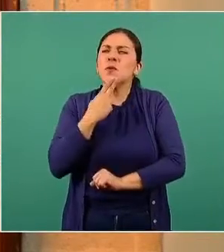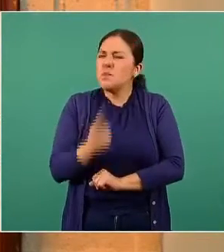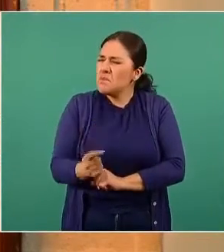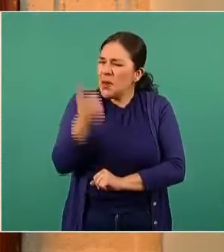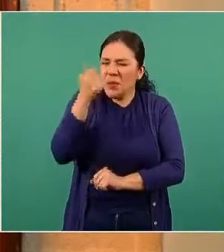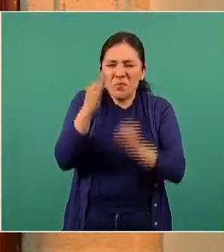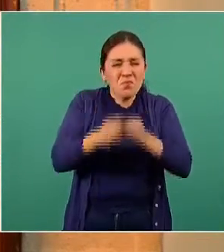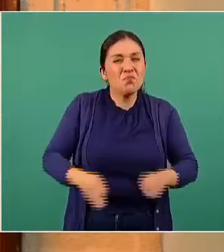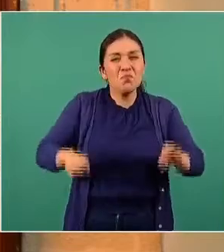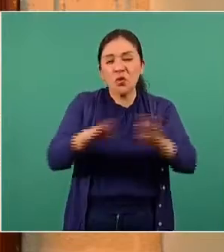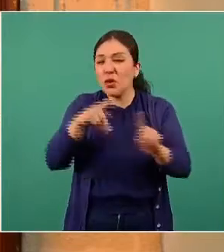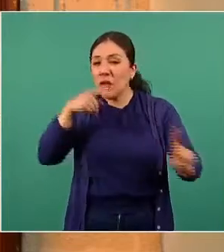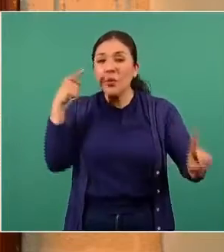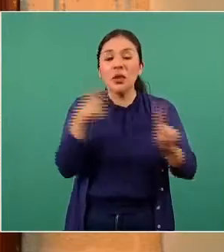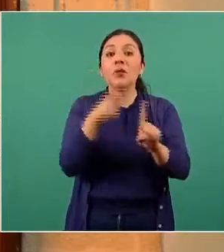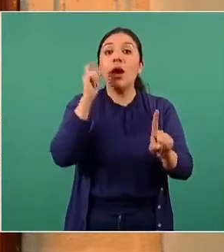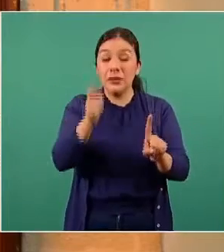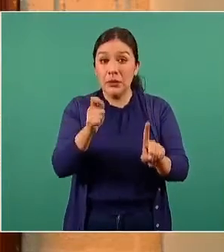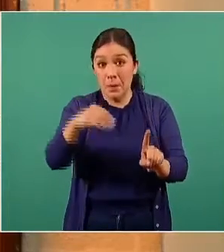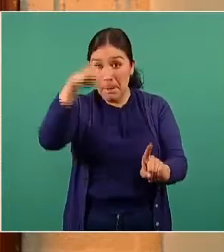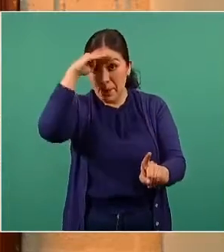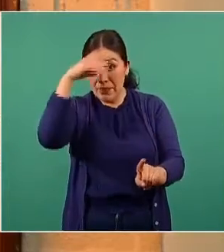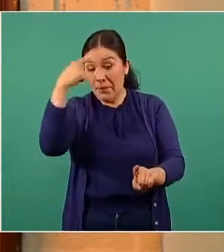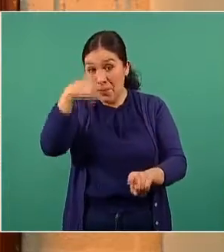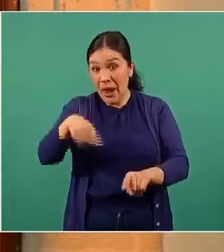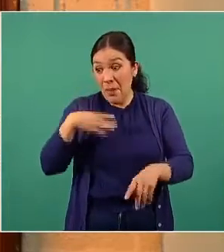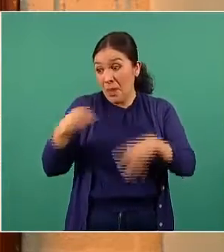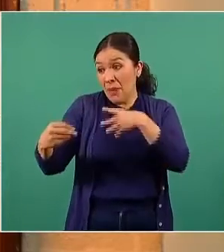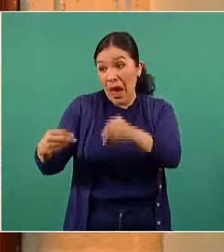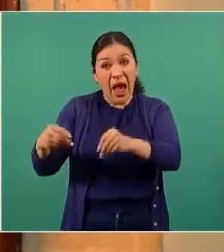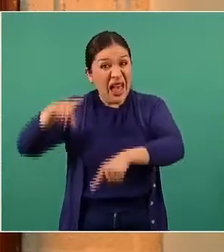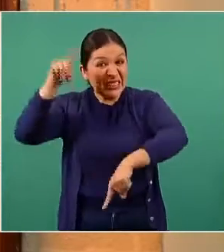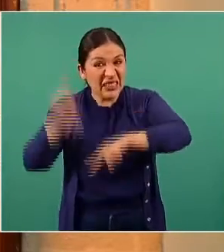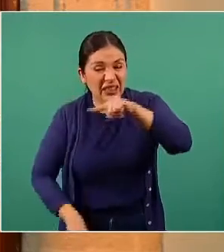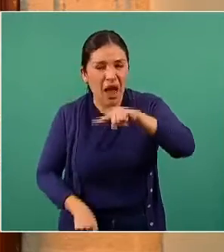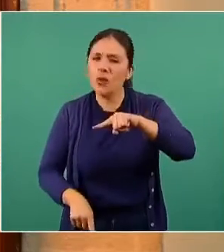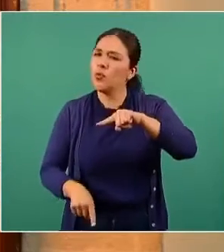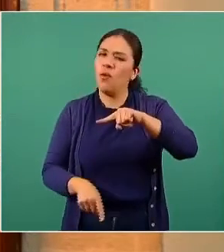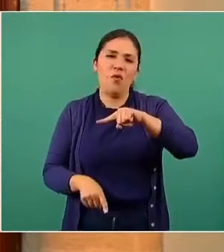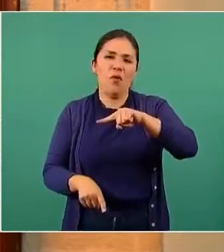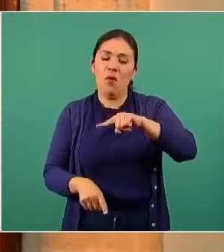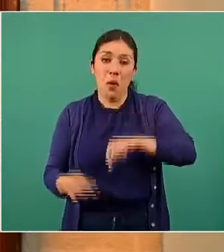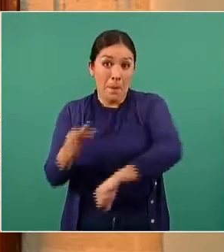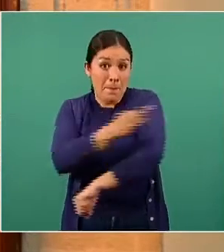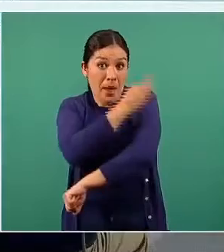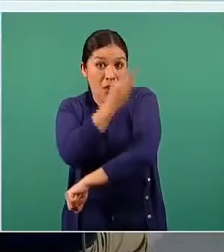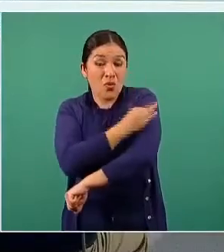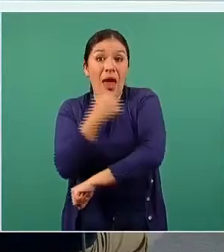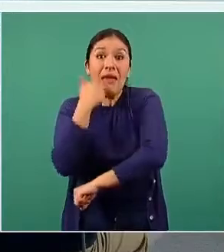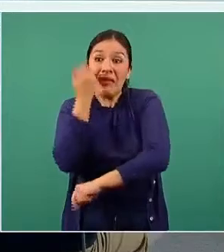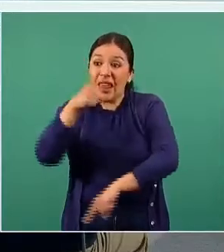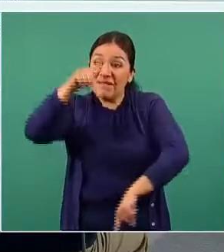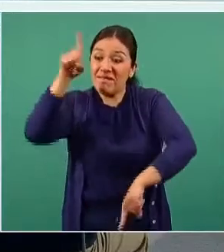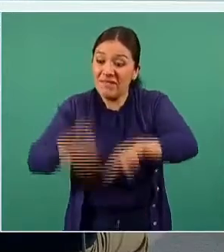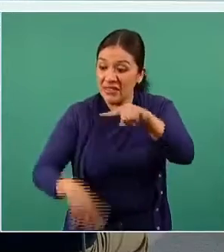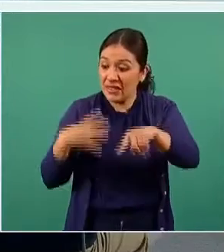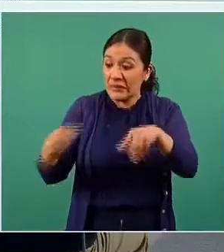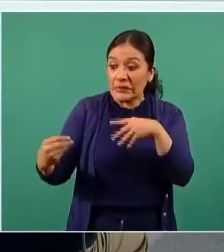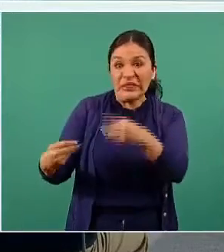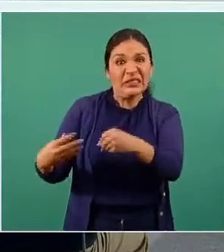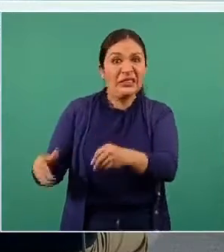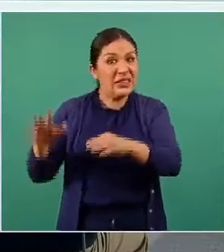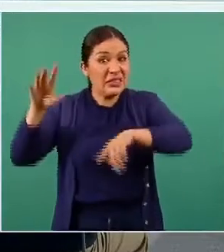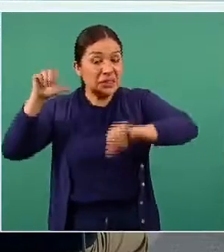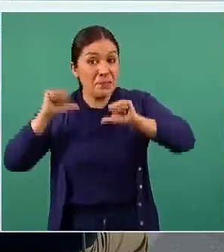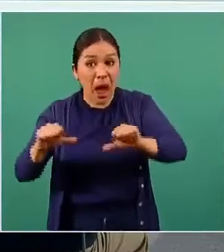tiene con la misma, no es tanto incidir en la transmisión. La vacuna no va tan encaminada a disminuir la transmisión